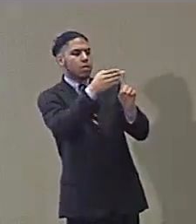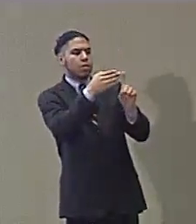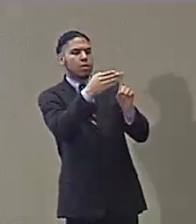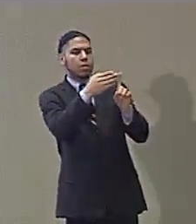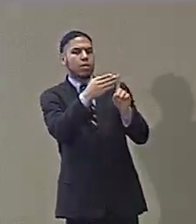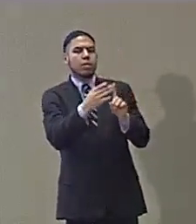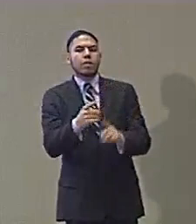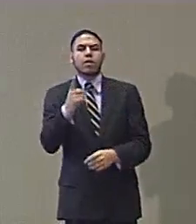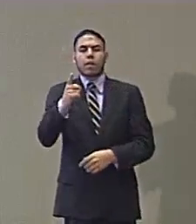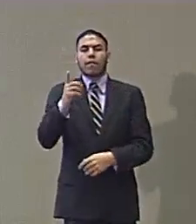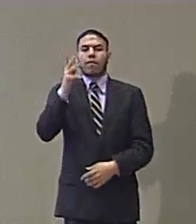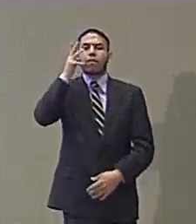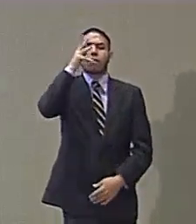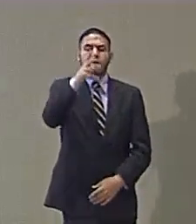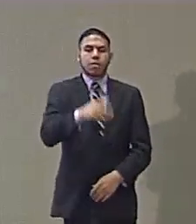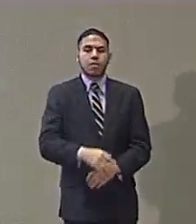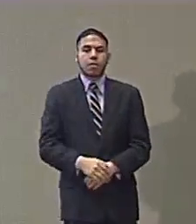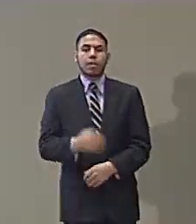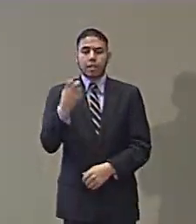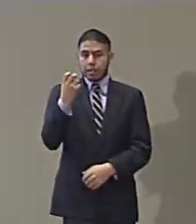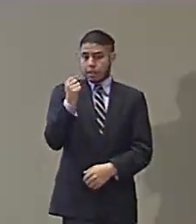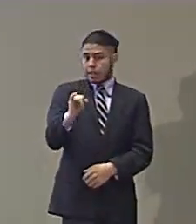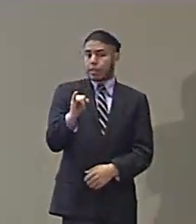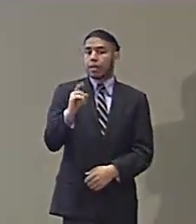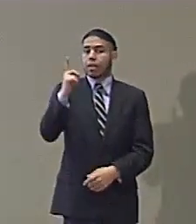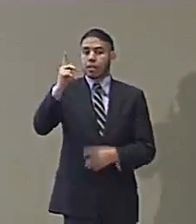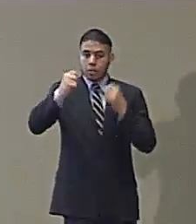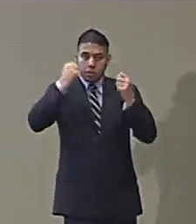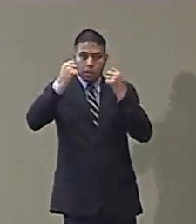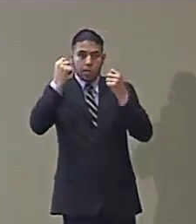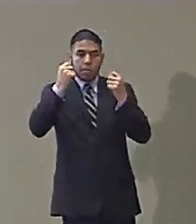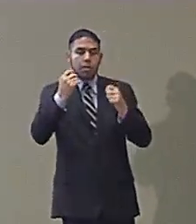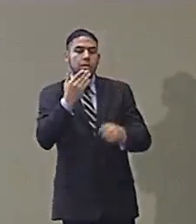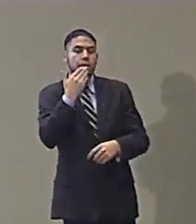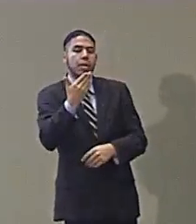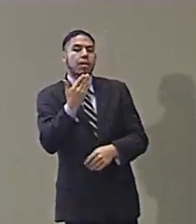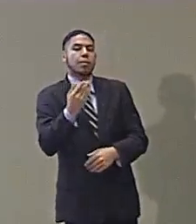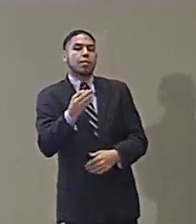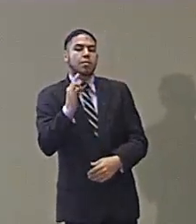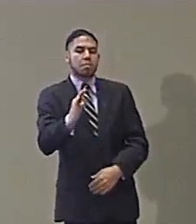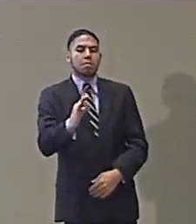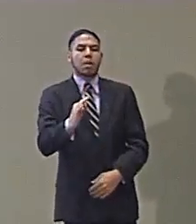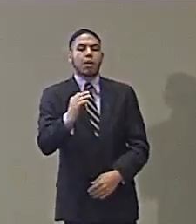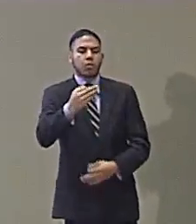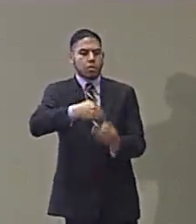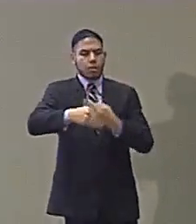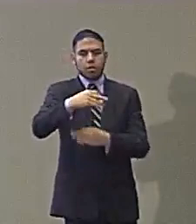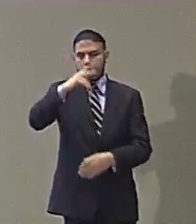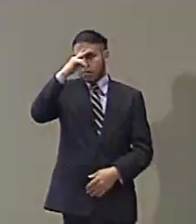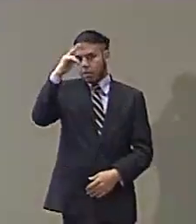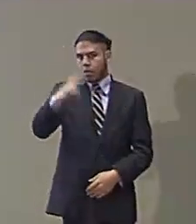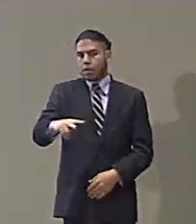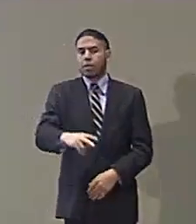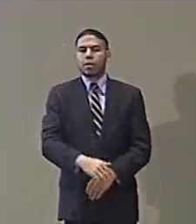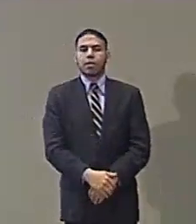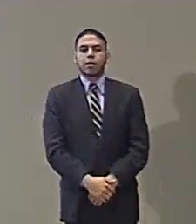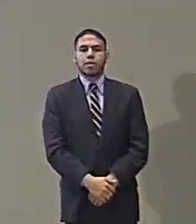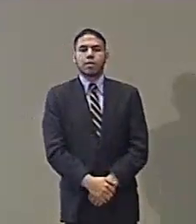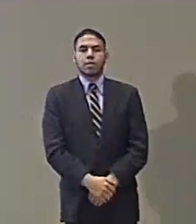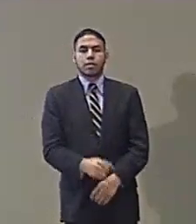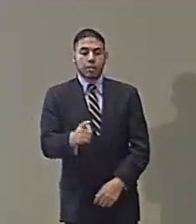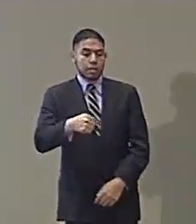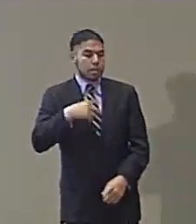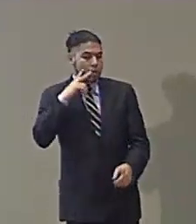se trata de que si al turismo le va bien le vaya bien también a todos los mexicanos con esta convicción la